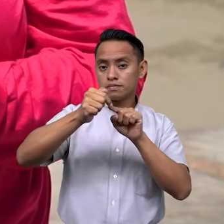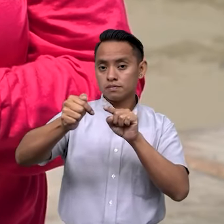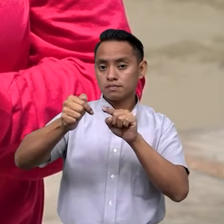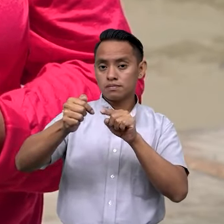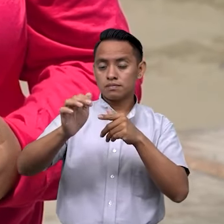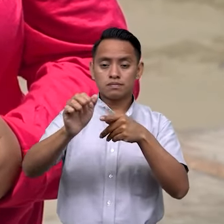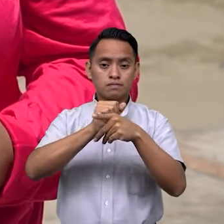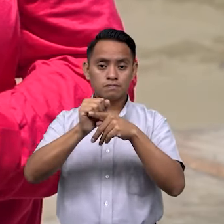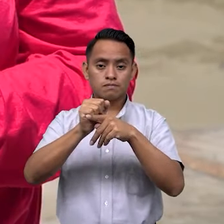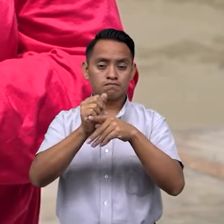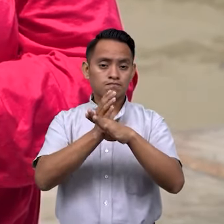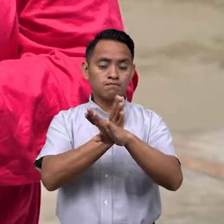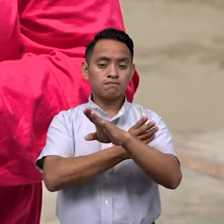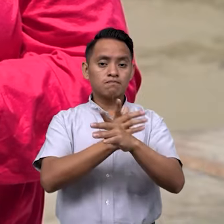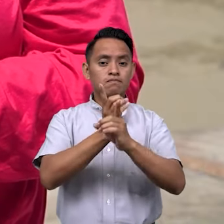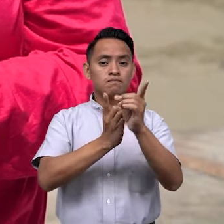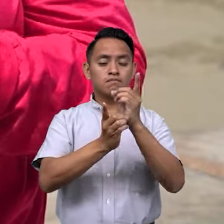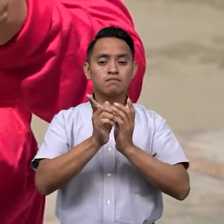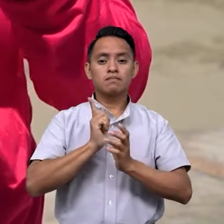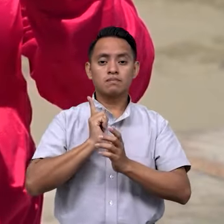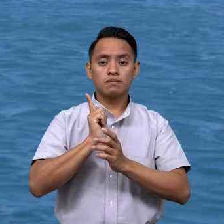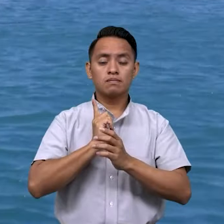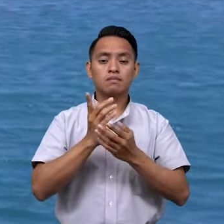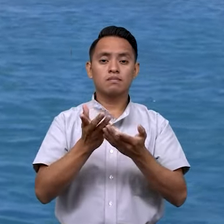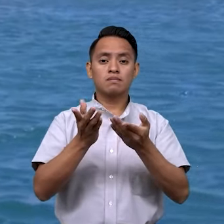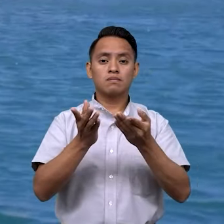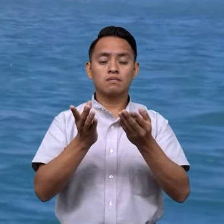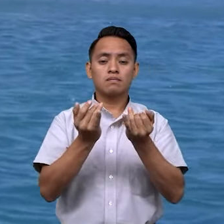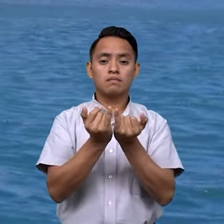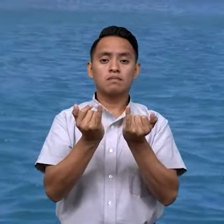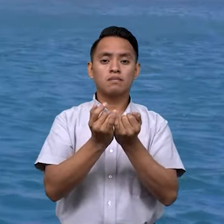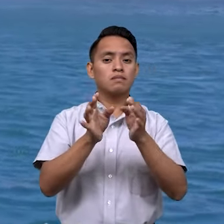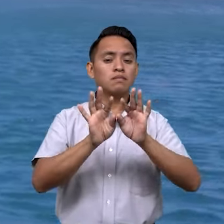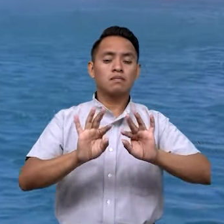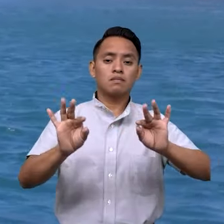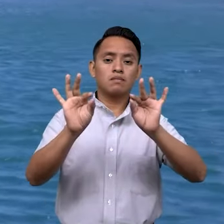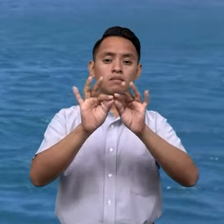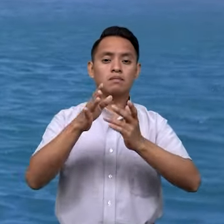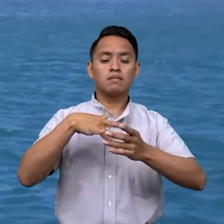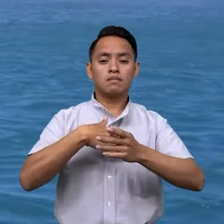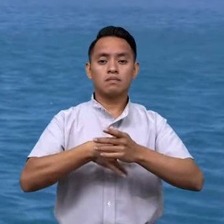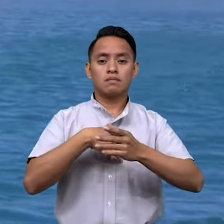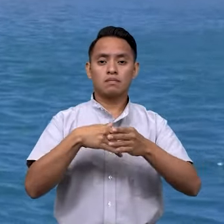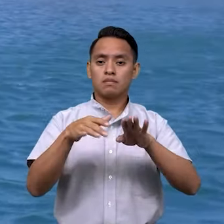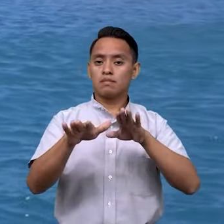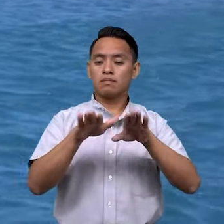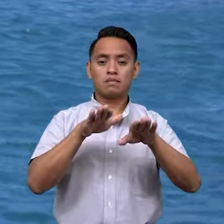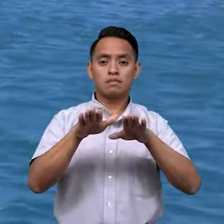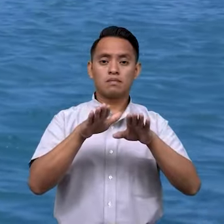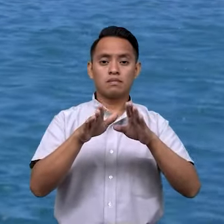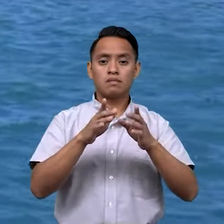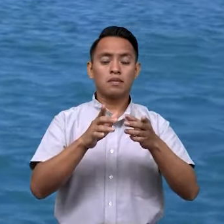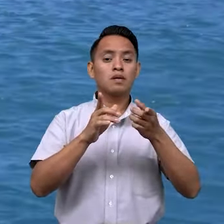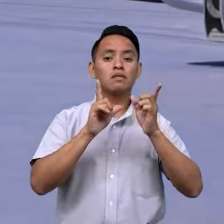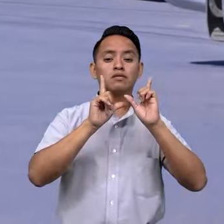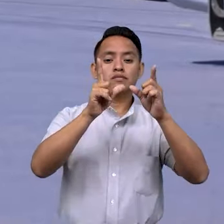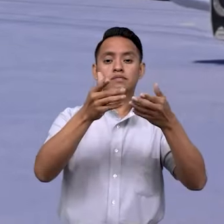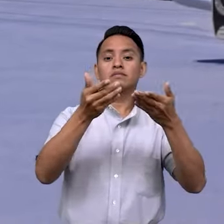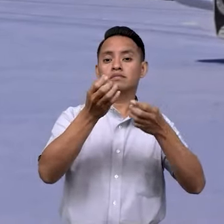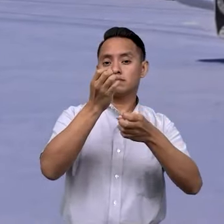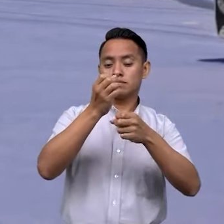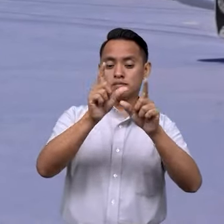esa preparación que debemos de tener, es parte incluso de nuestros requisitos. No se puede matricular un negocio nuevo